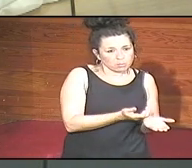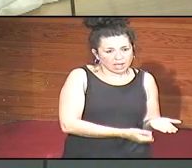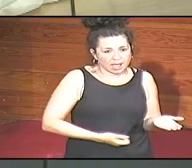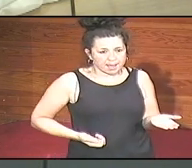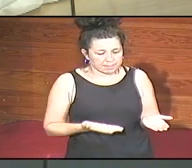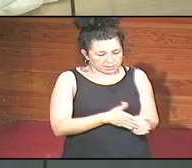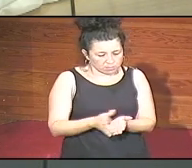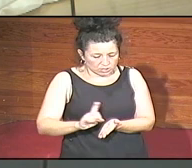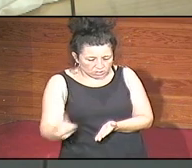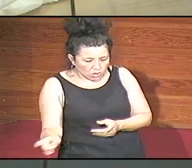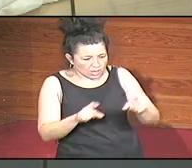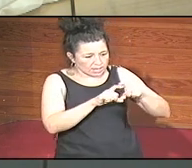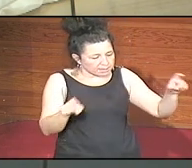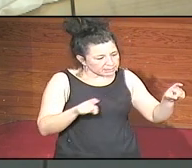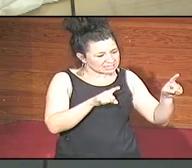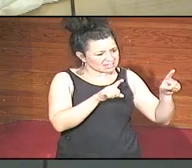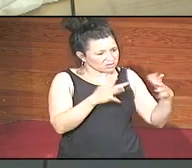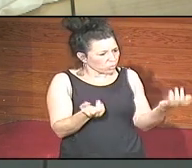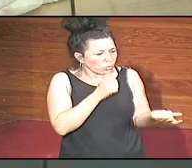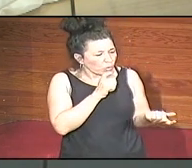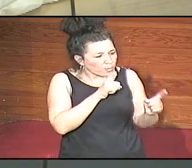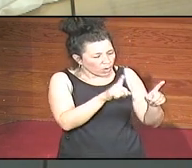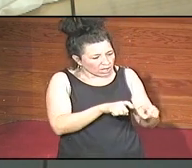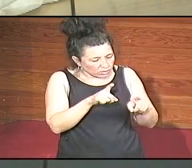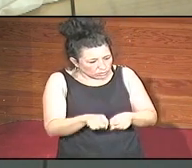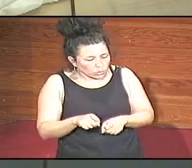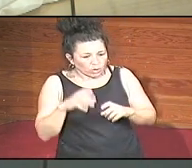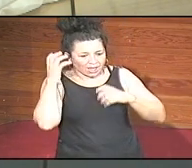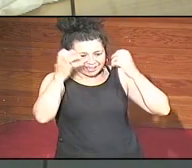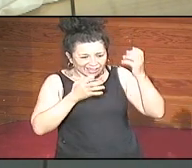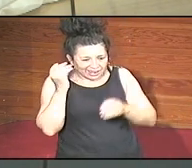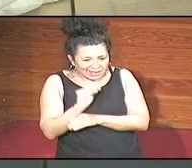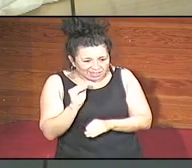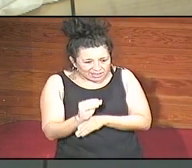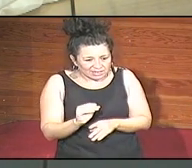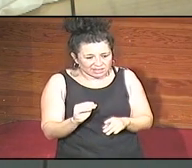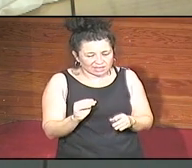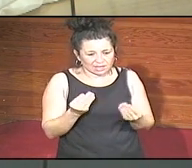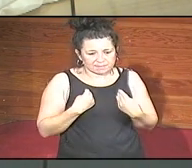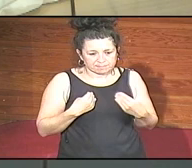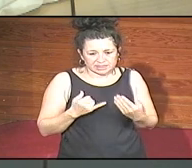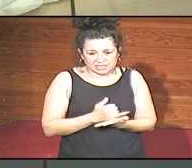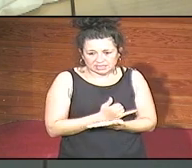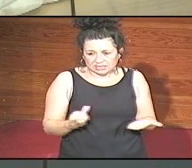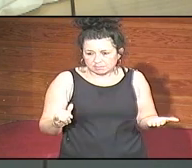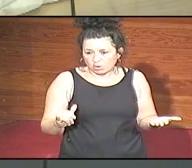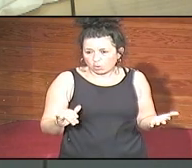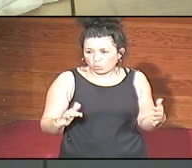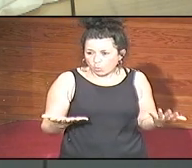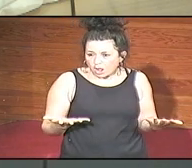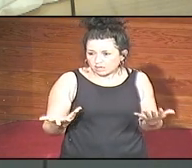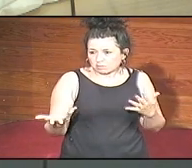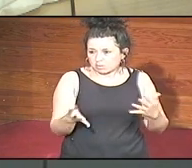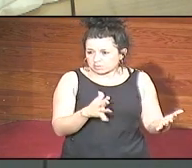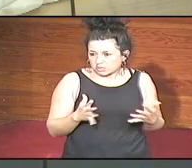empresas de agricultura de ganadería de qué tipo de vida es la que llevan todos aquellos que más o menos pueden